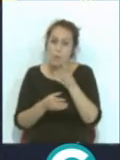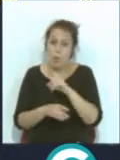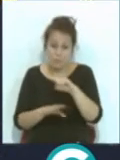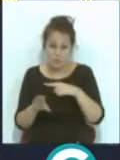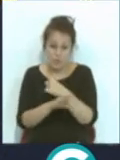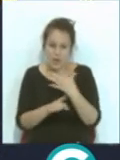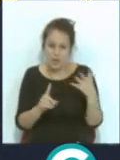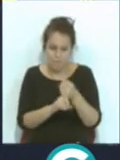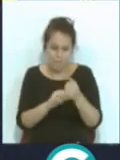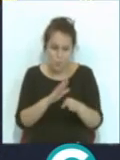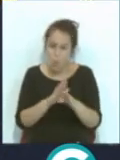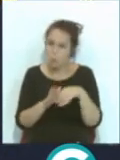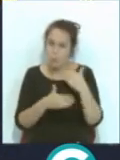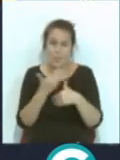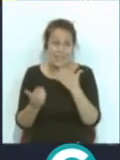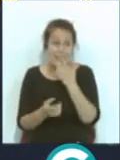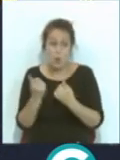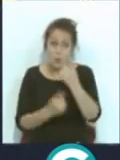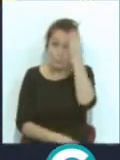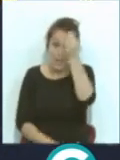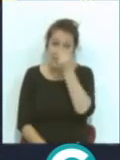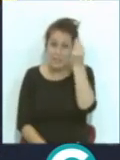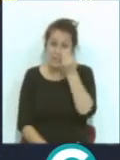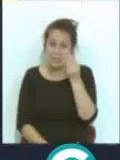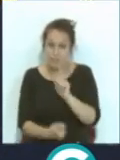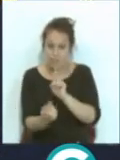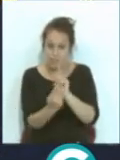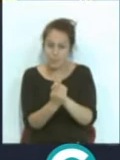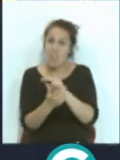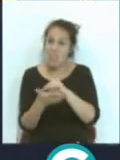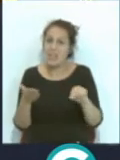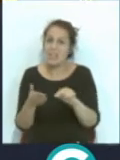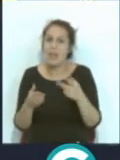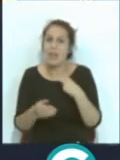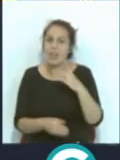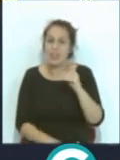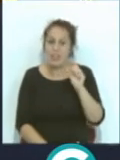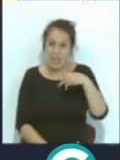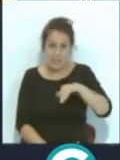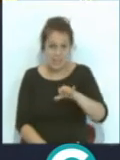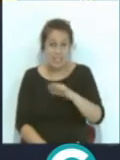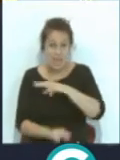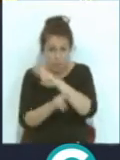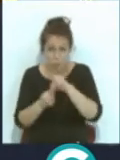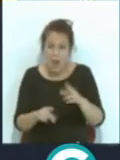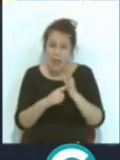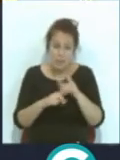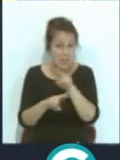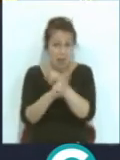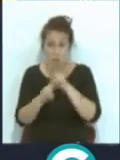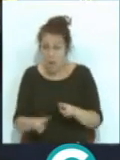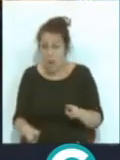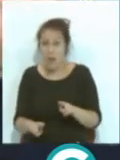división. Y si alguno piensa que jugando de tú a tú al Celta, de Denis Suárez internacional, de Iago Aspas internacional,